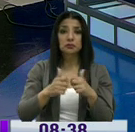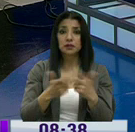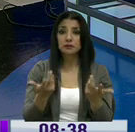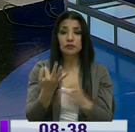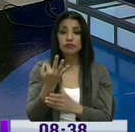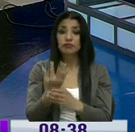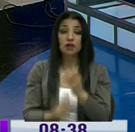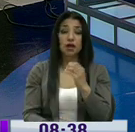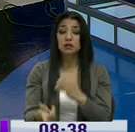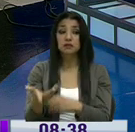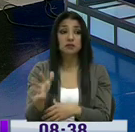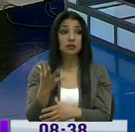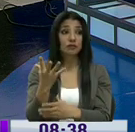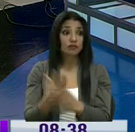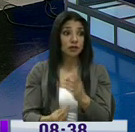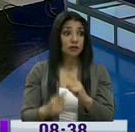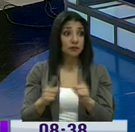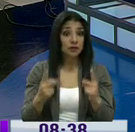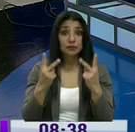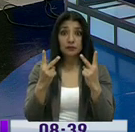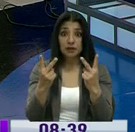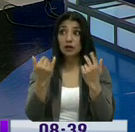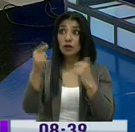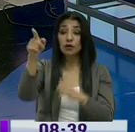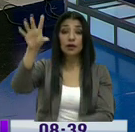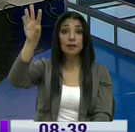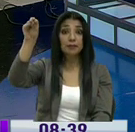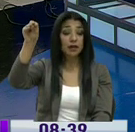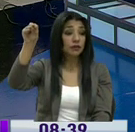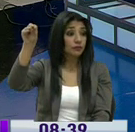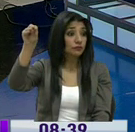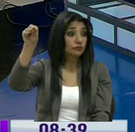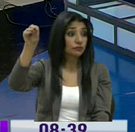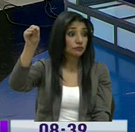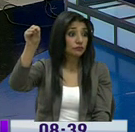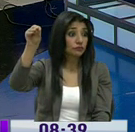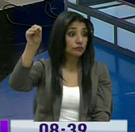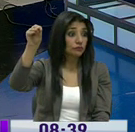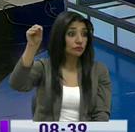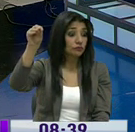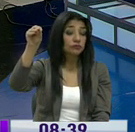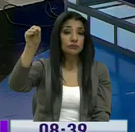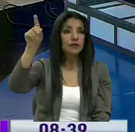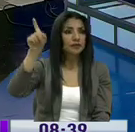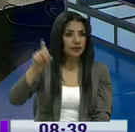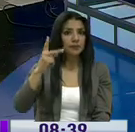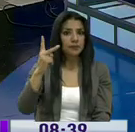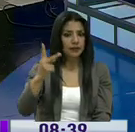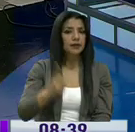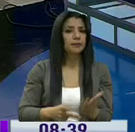el funcionamiento del mismo. Pero ahora estamos viendo que está apagado el radar, así que hay que ver qué está pasando en realidad.